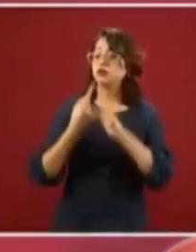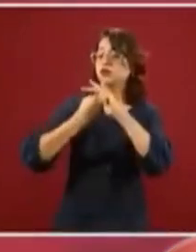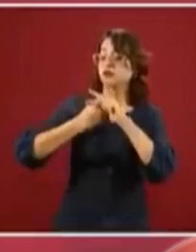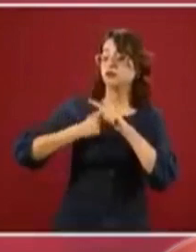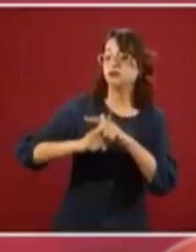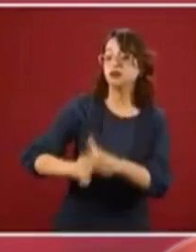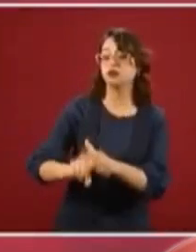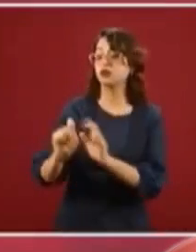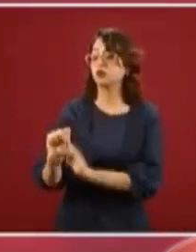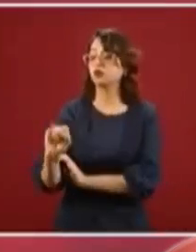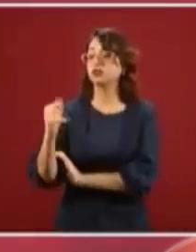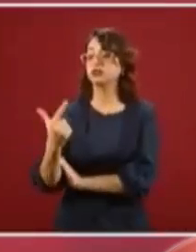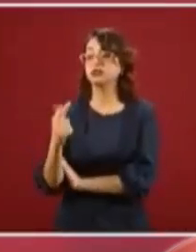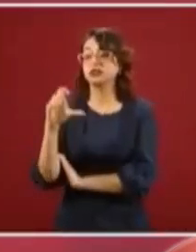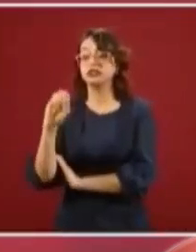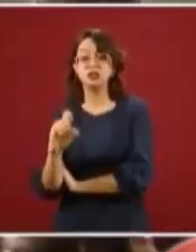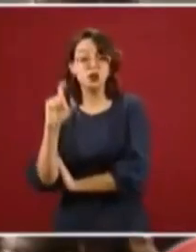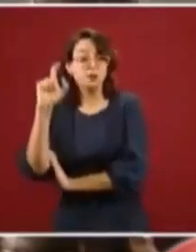a pesar de que